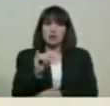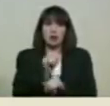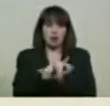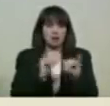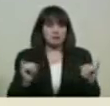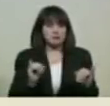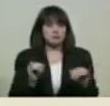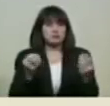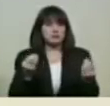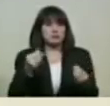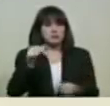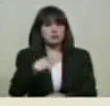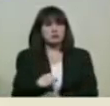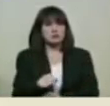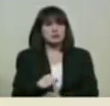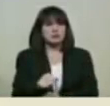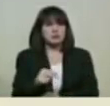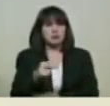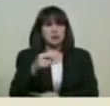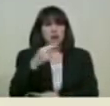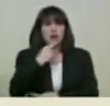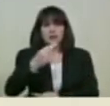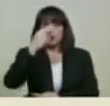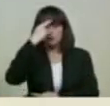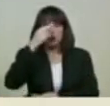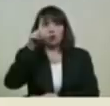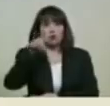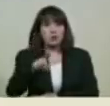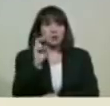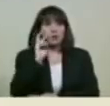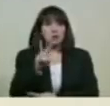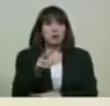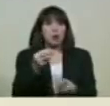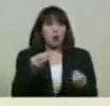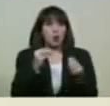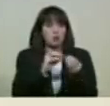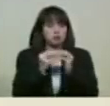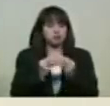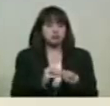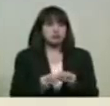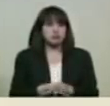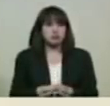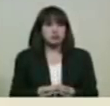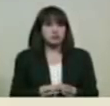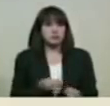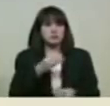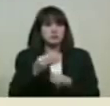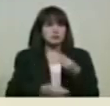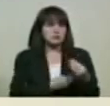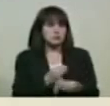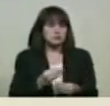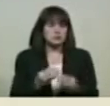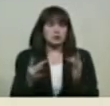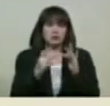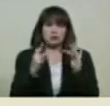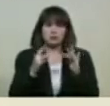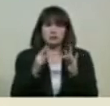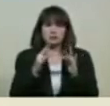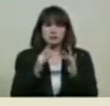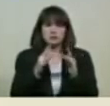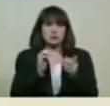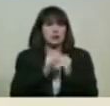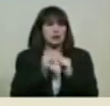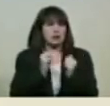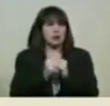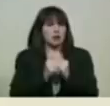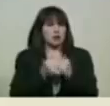e específicamente en Antímano, donde vimos cómo fue rehabilitado este centro de diagnóstico integral. Formó